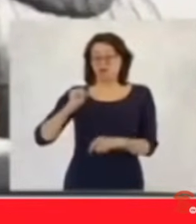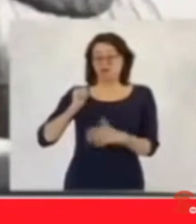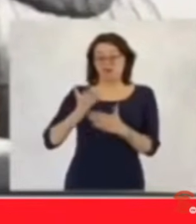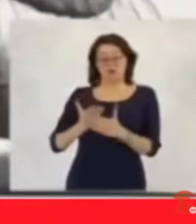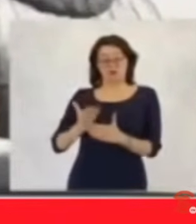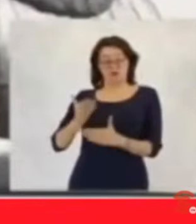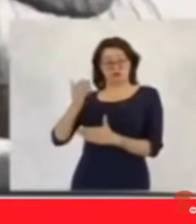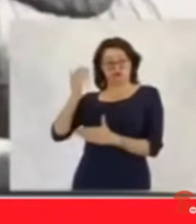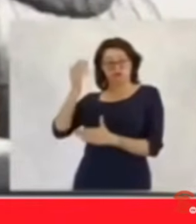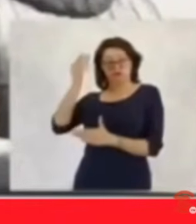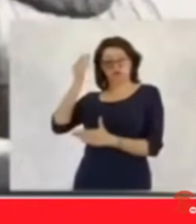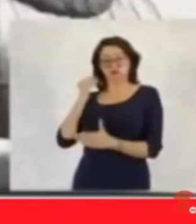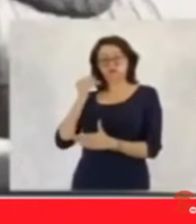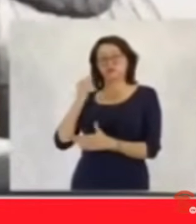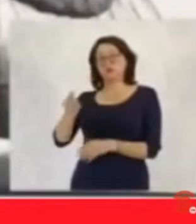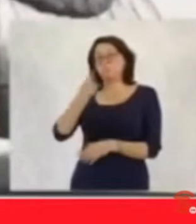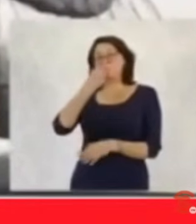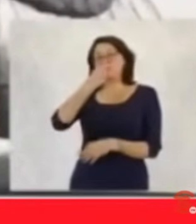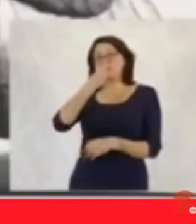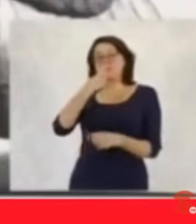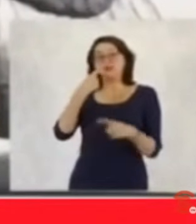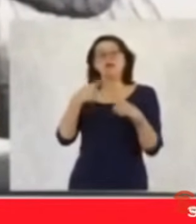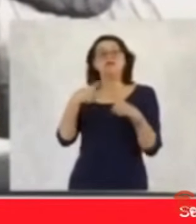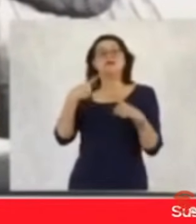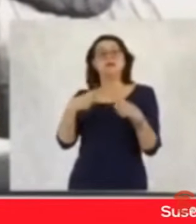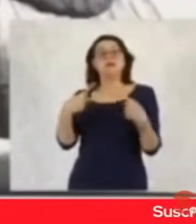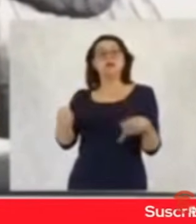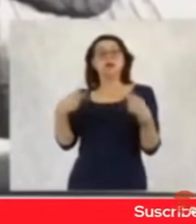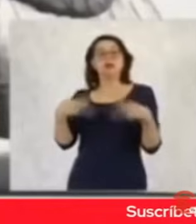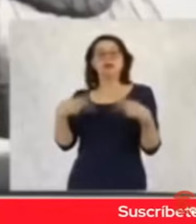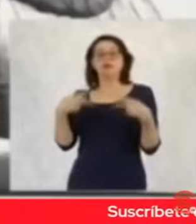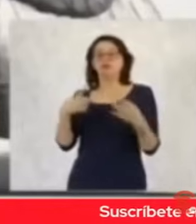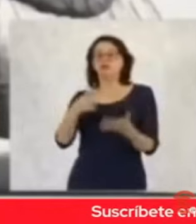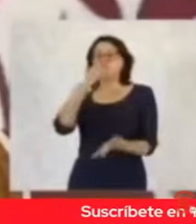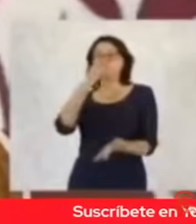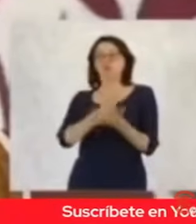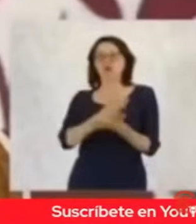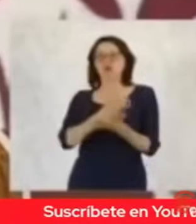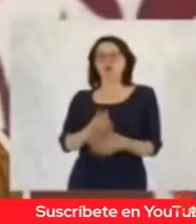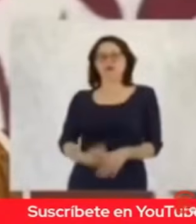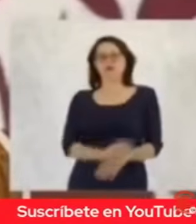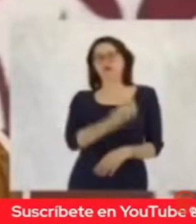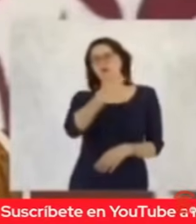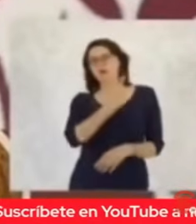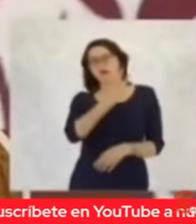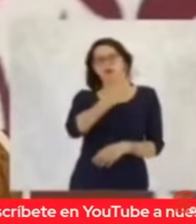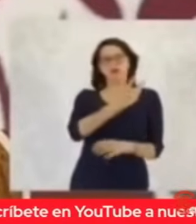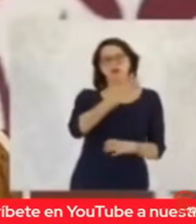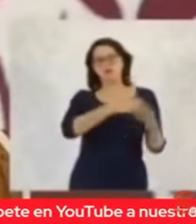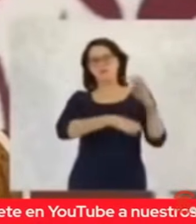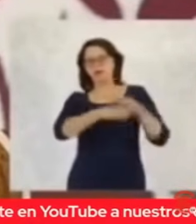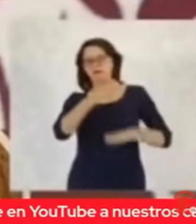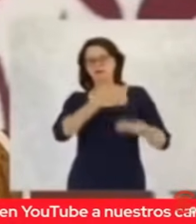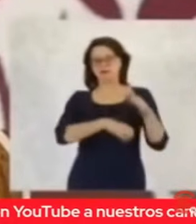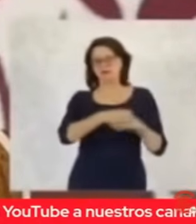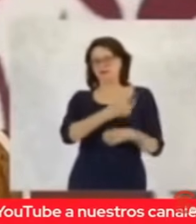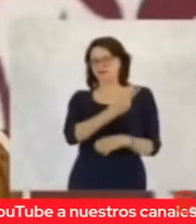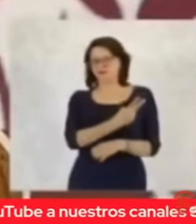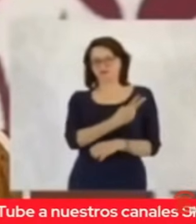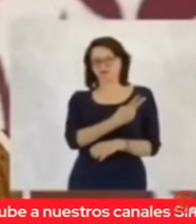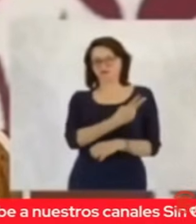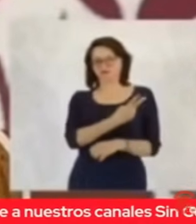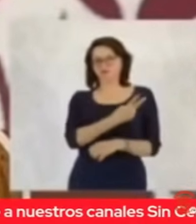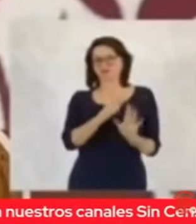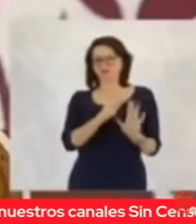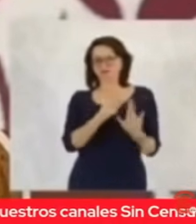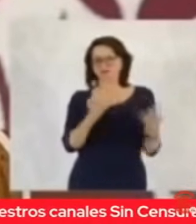Claudia Sheinbaum, no son Felipe Calderón, que andaba en el agua, no son Vicente Fox, que no daba una, no son